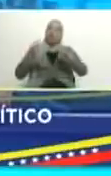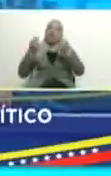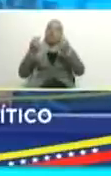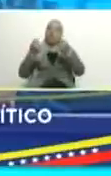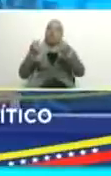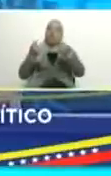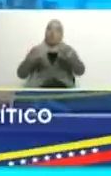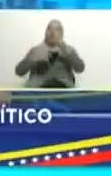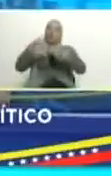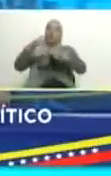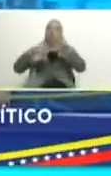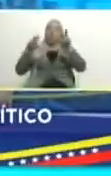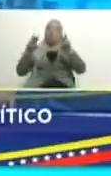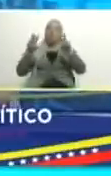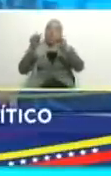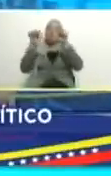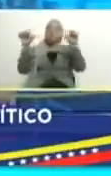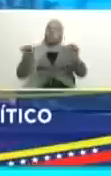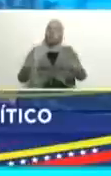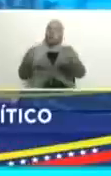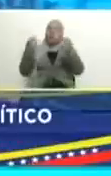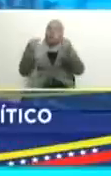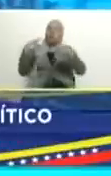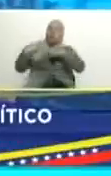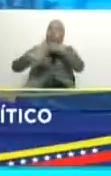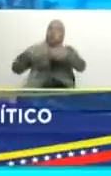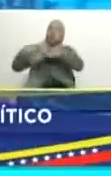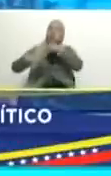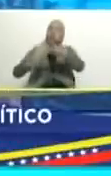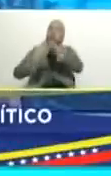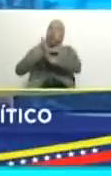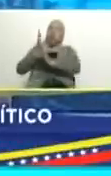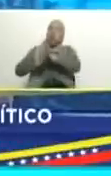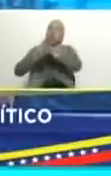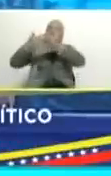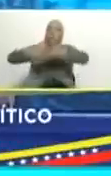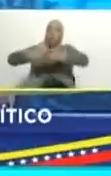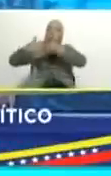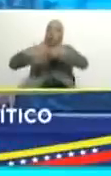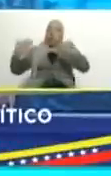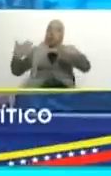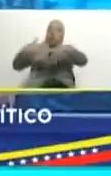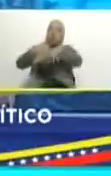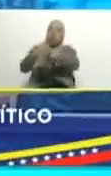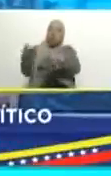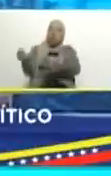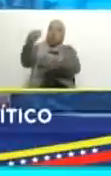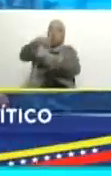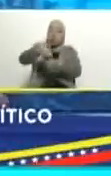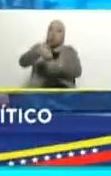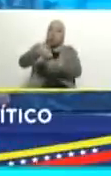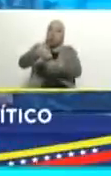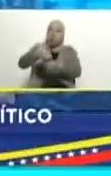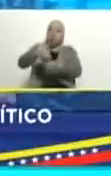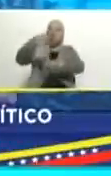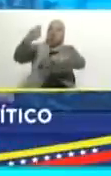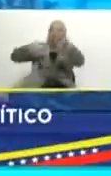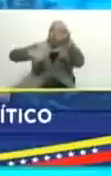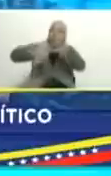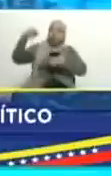a la construcción de un nuevo modelo económico productivo, diversificado, incluyente, con vocación